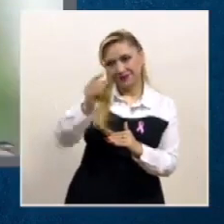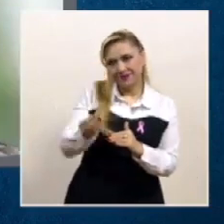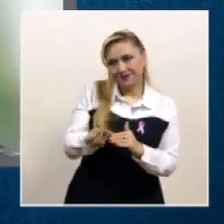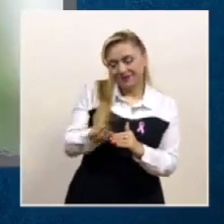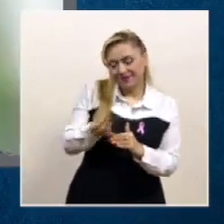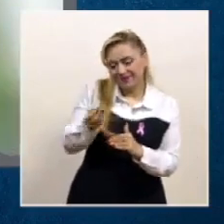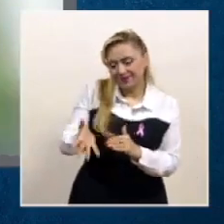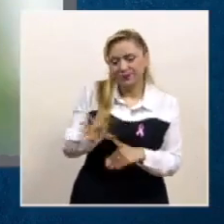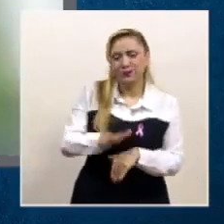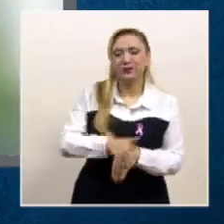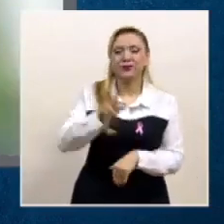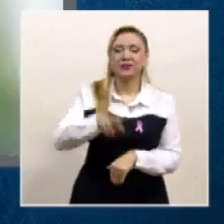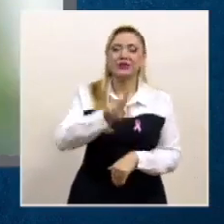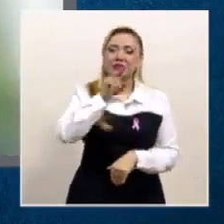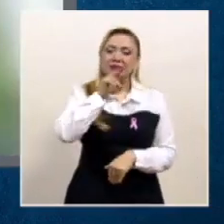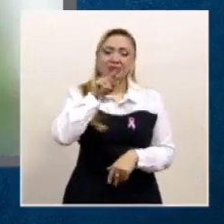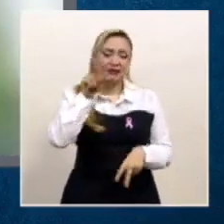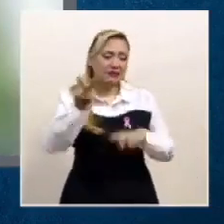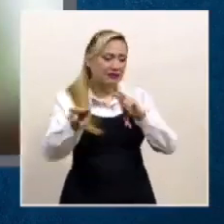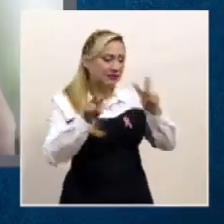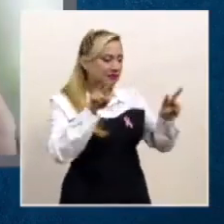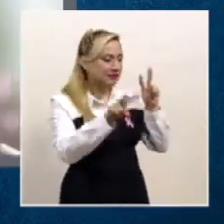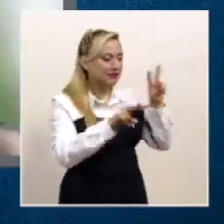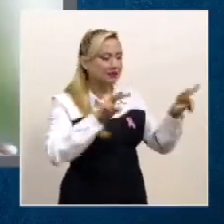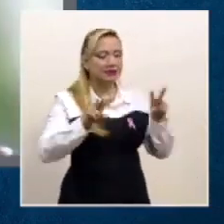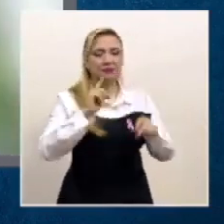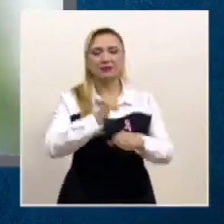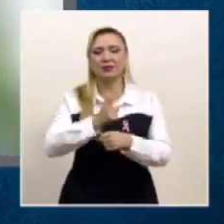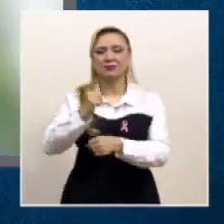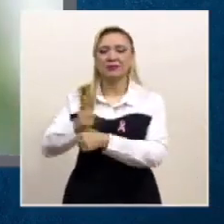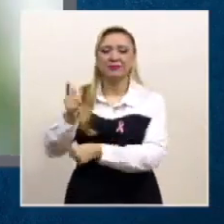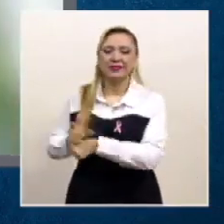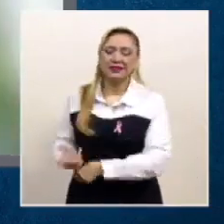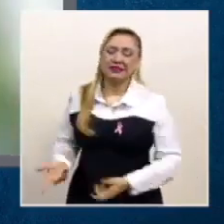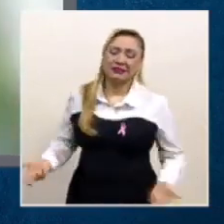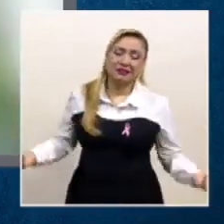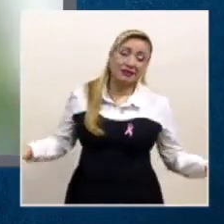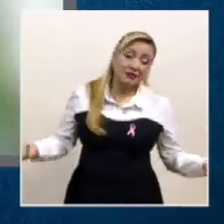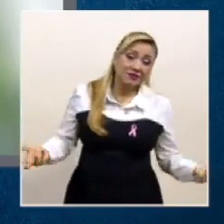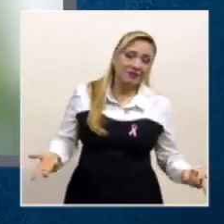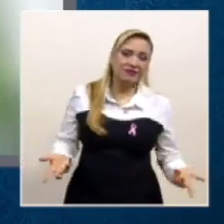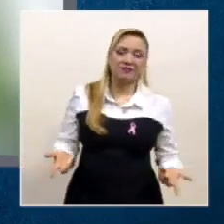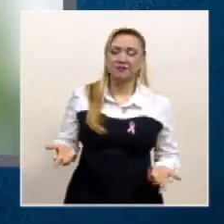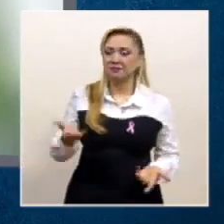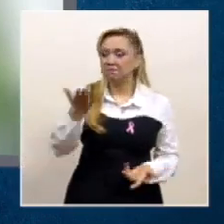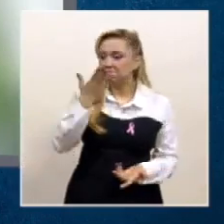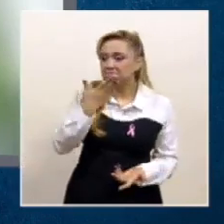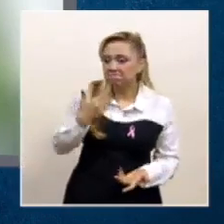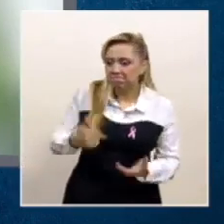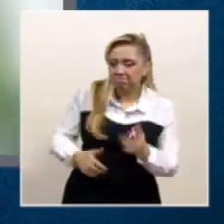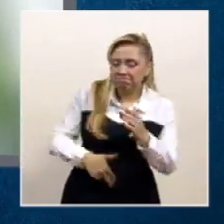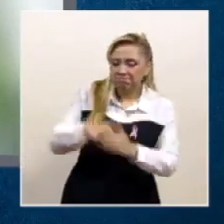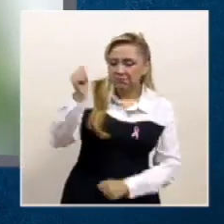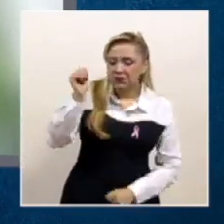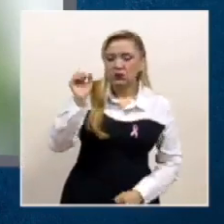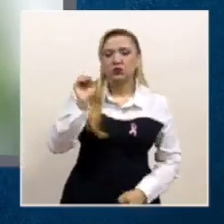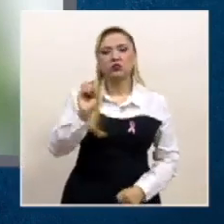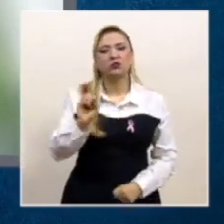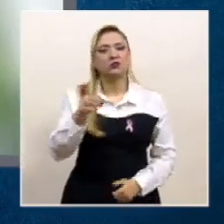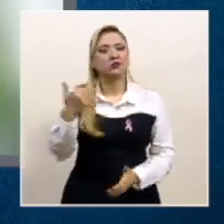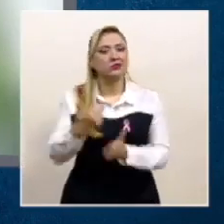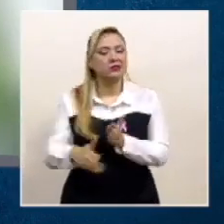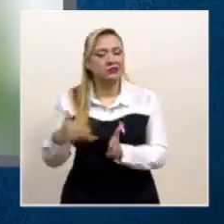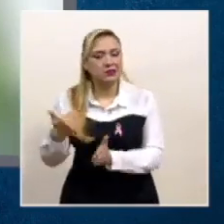de preocupaciones que notaron por pues la ausencia o el